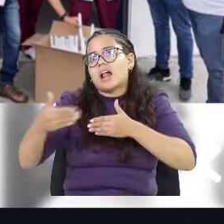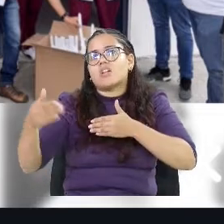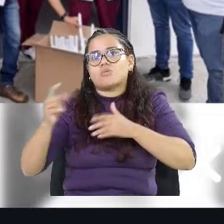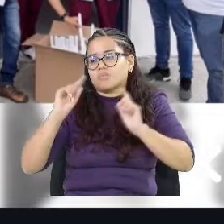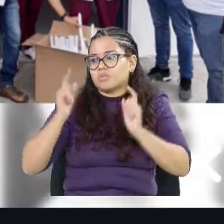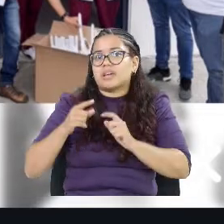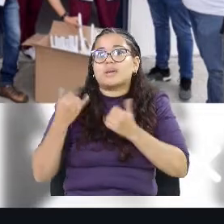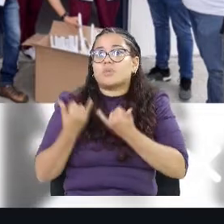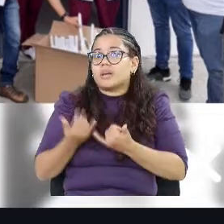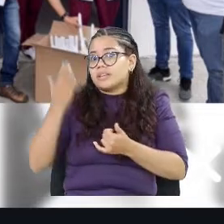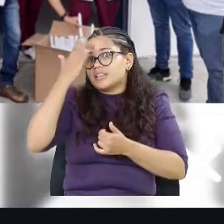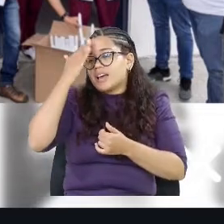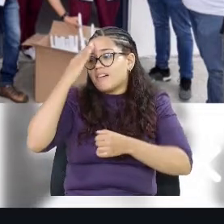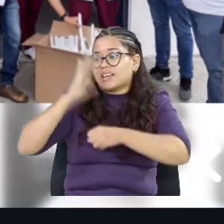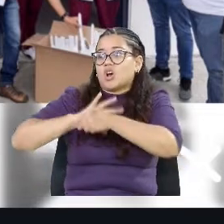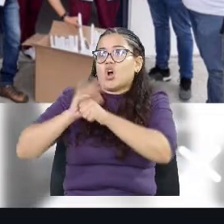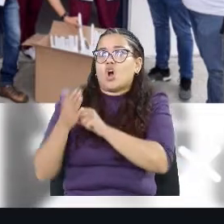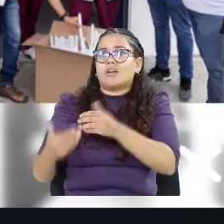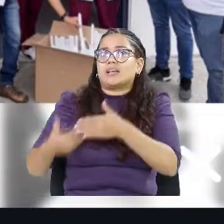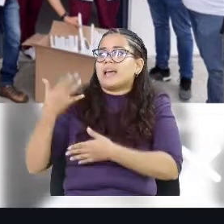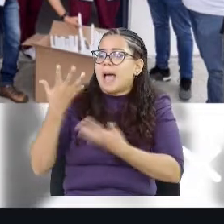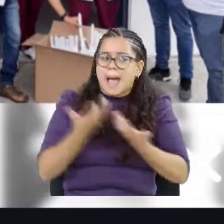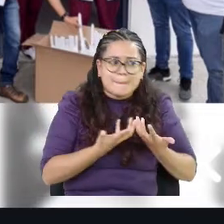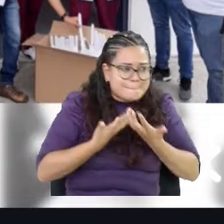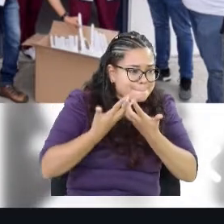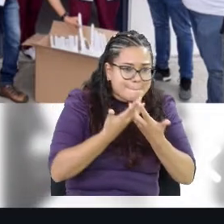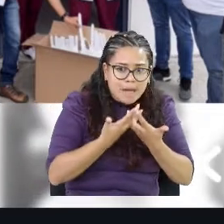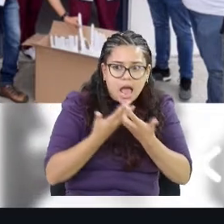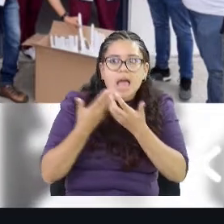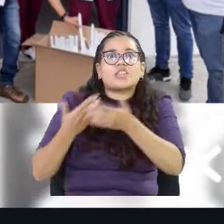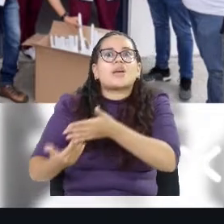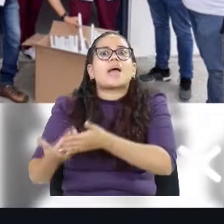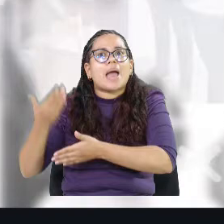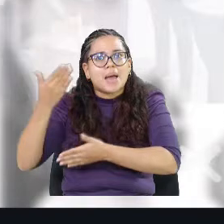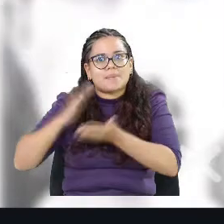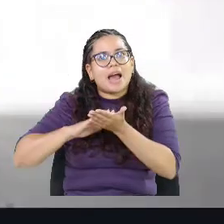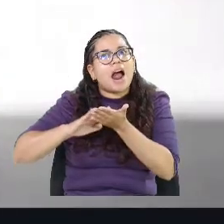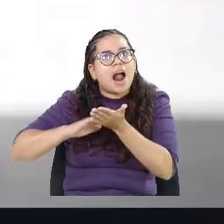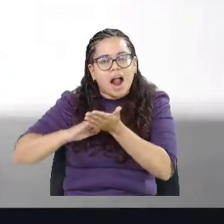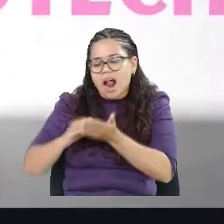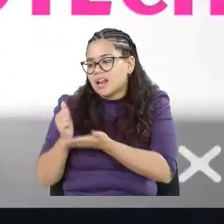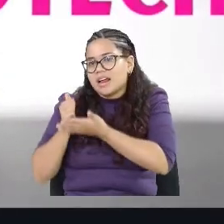en el momento no se sabía cómo solucionarla. Entonces eso sirvió